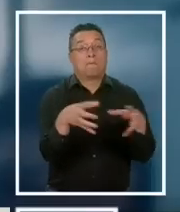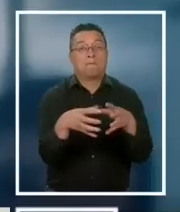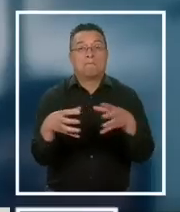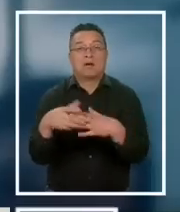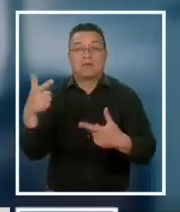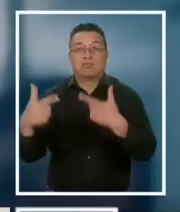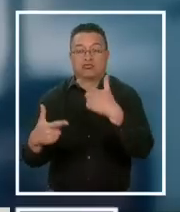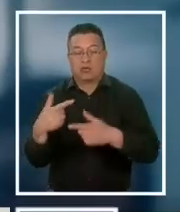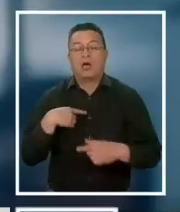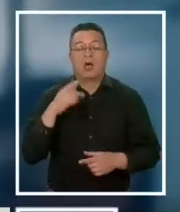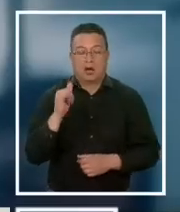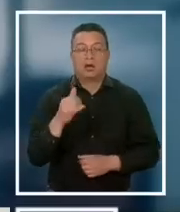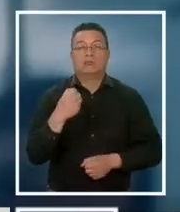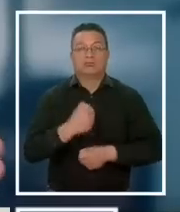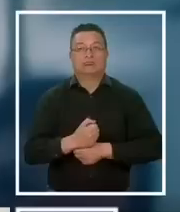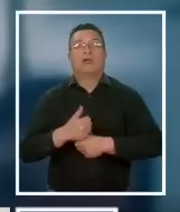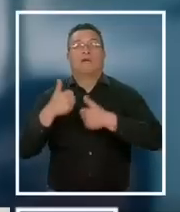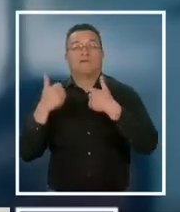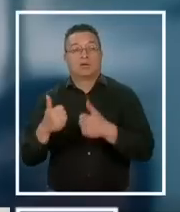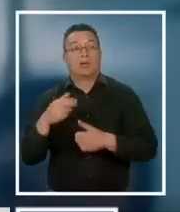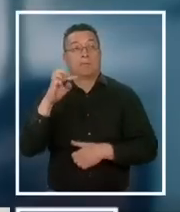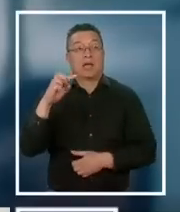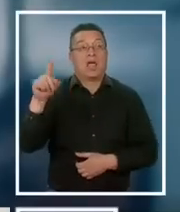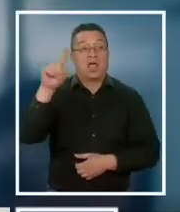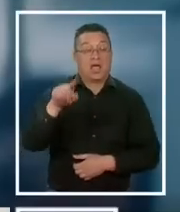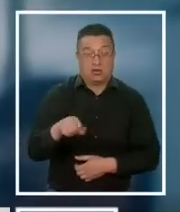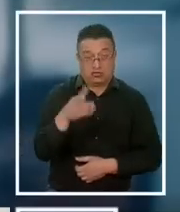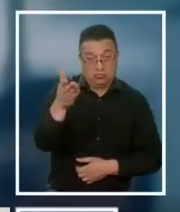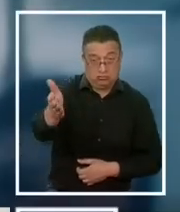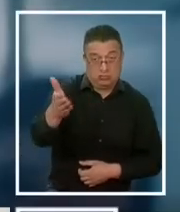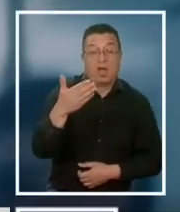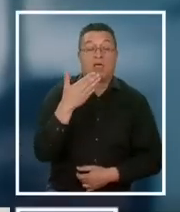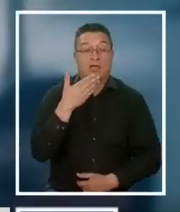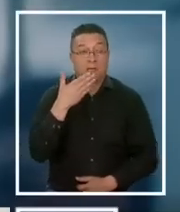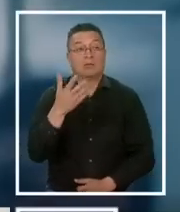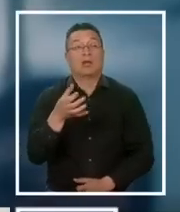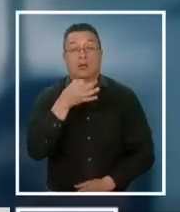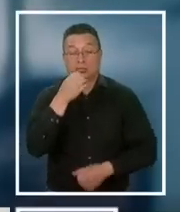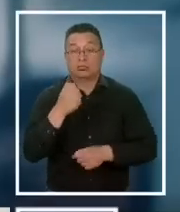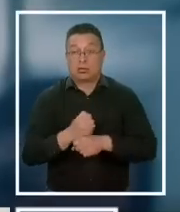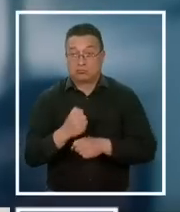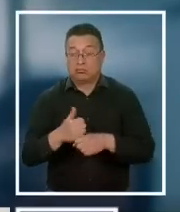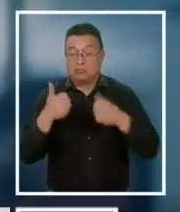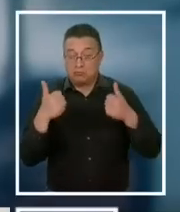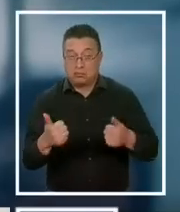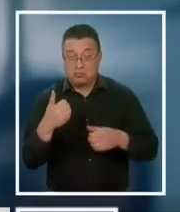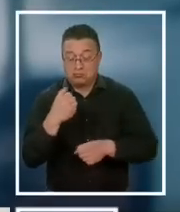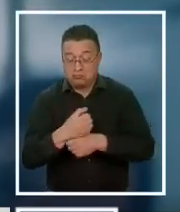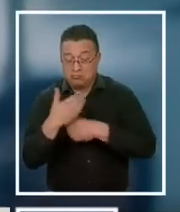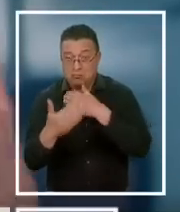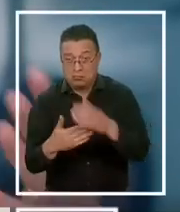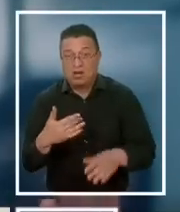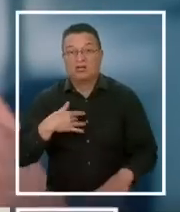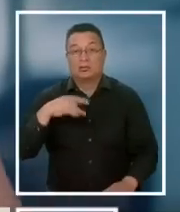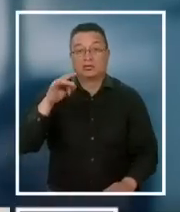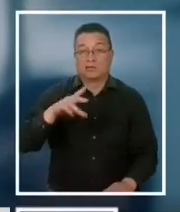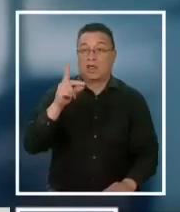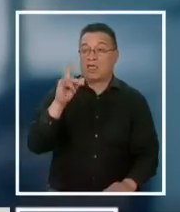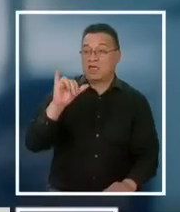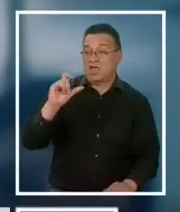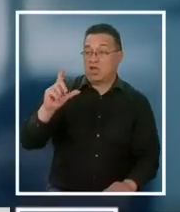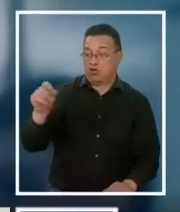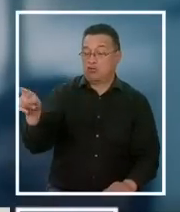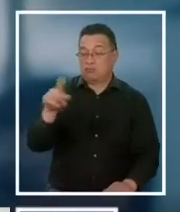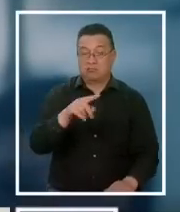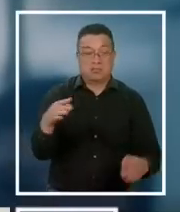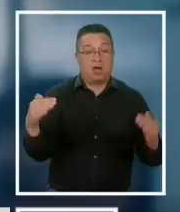han se han comportado también muy adecuadamente el partido socialista por de pronto hizo hizo la pega que tenía que hacer yo sé que Diego también comparte